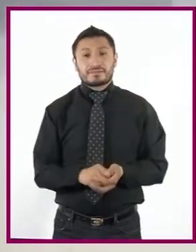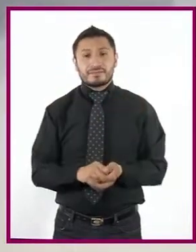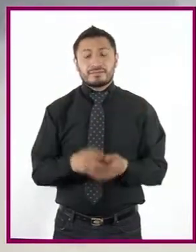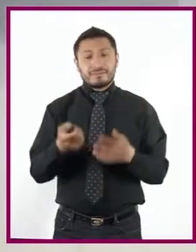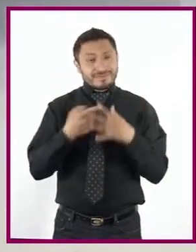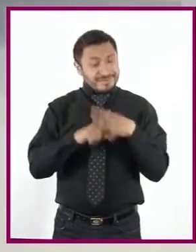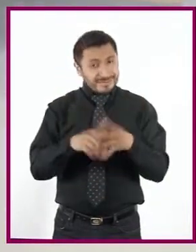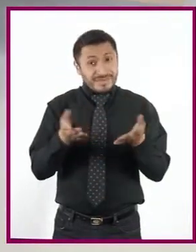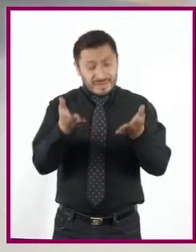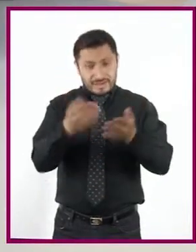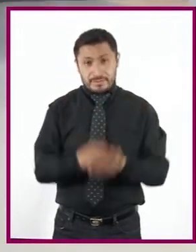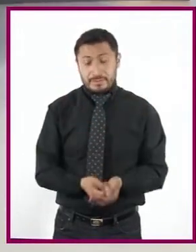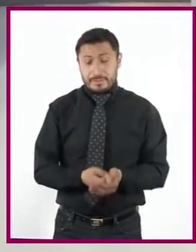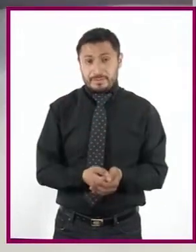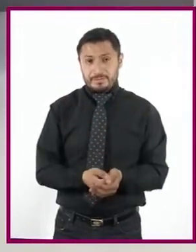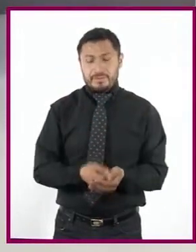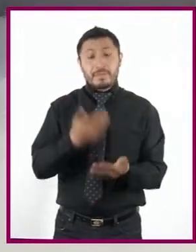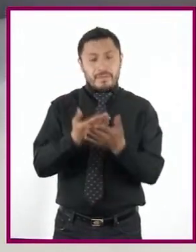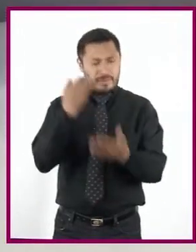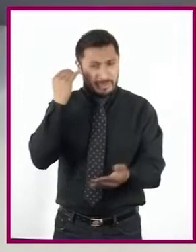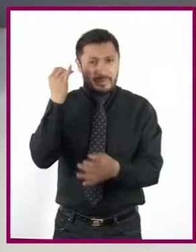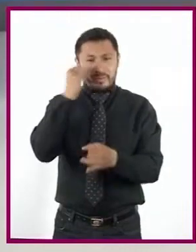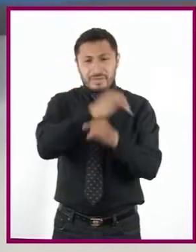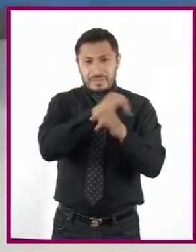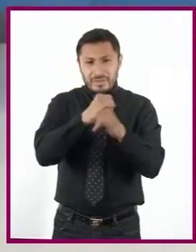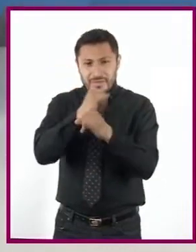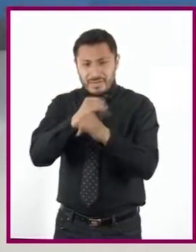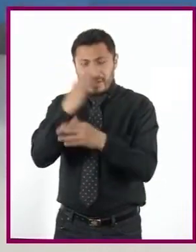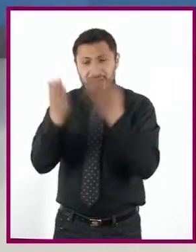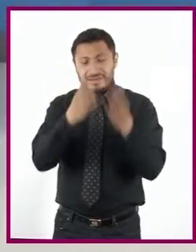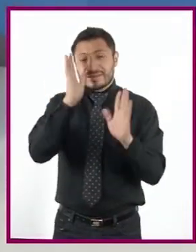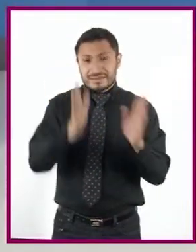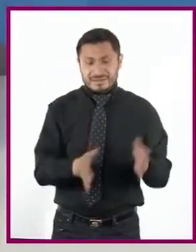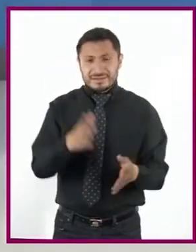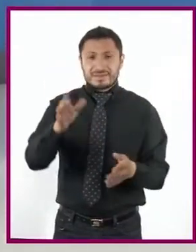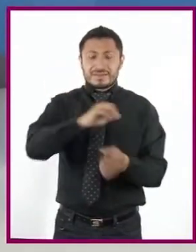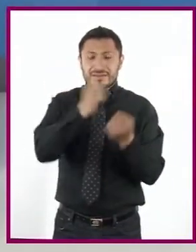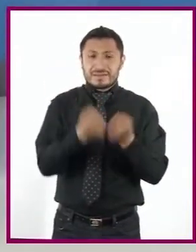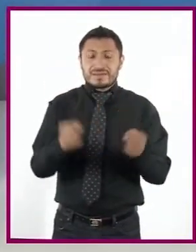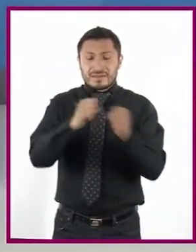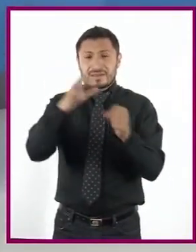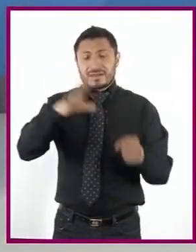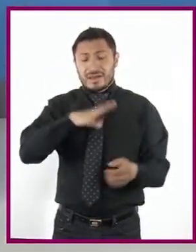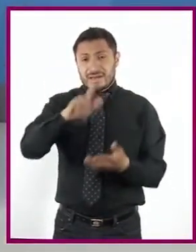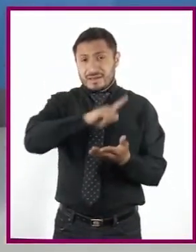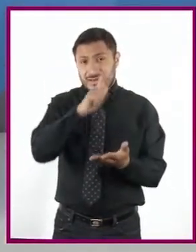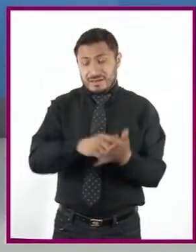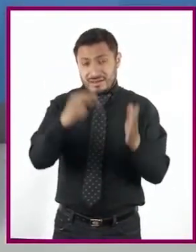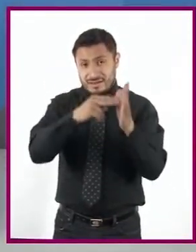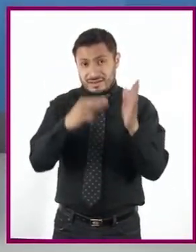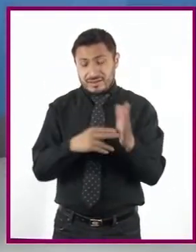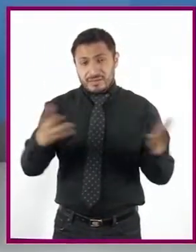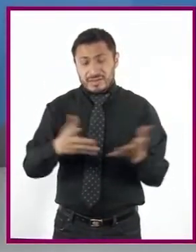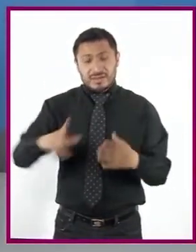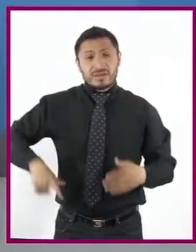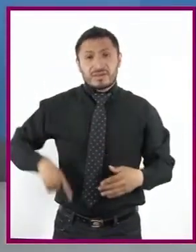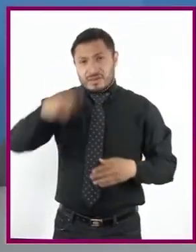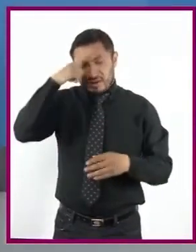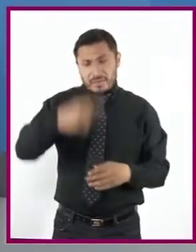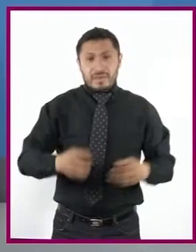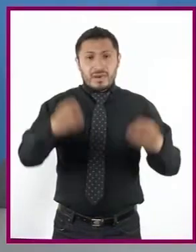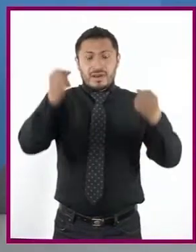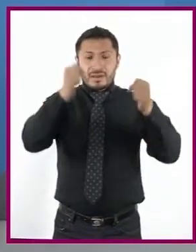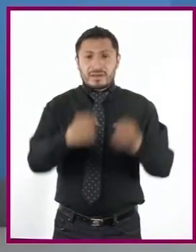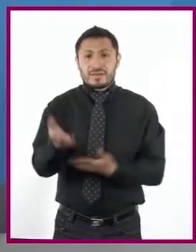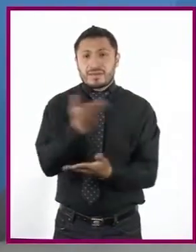sociedad tiene leyes y normas creadas por el Estado para garantizar la convivencia entre las personas y que